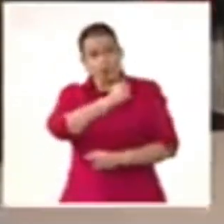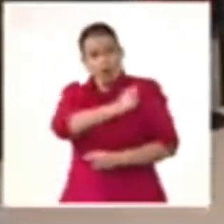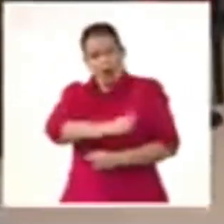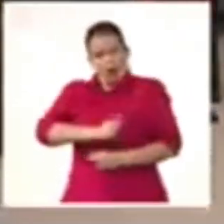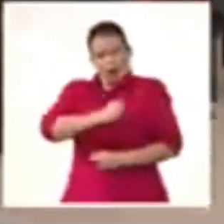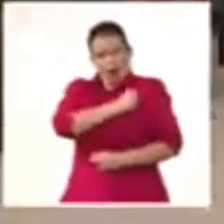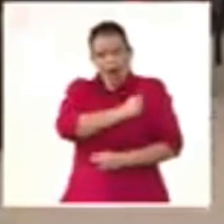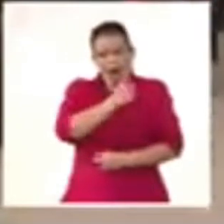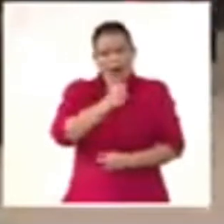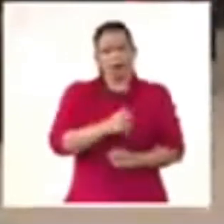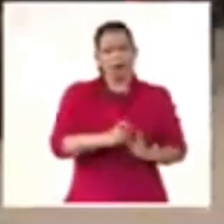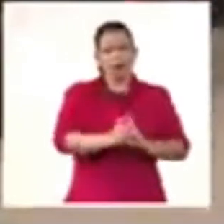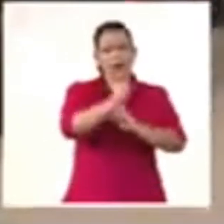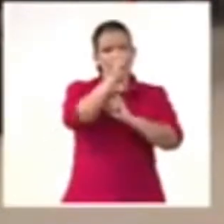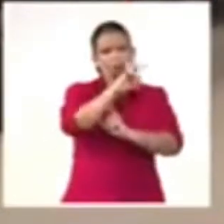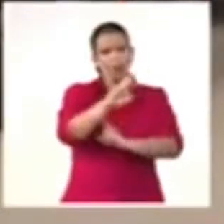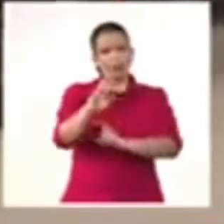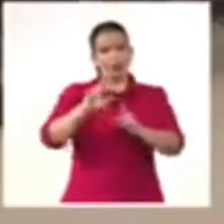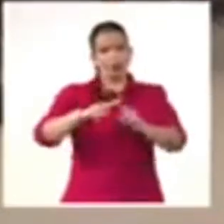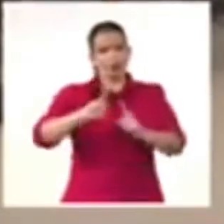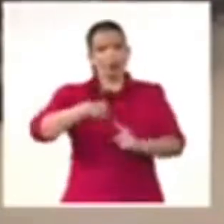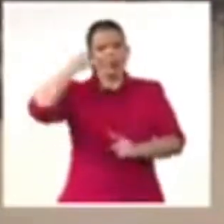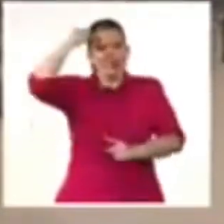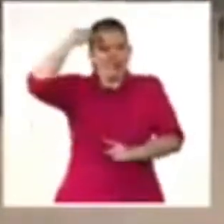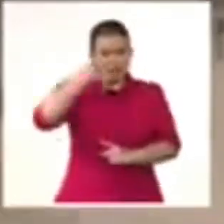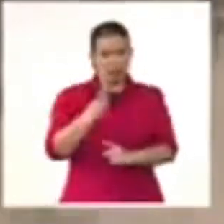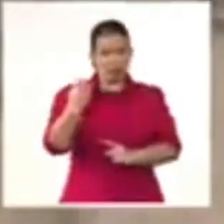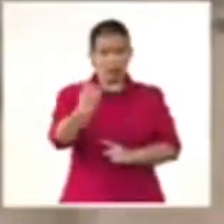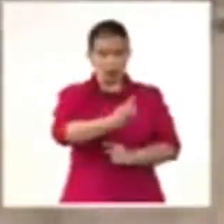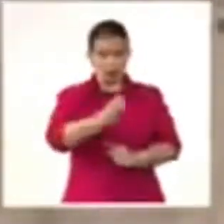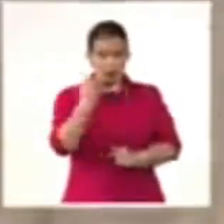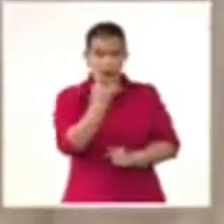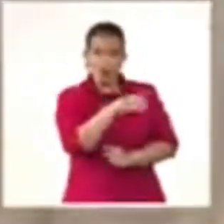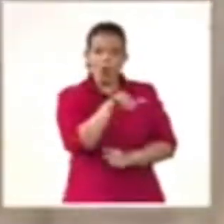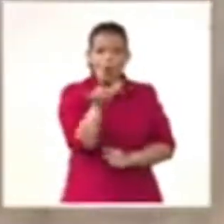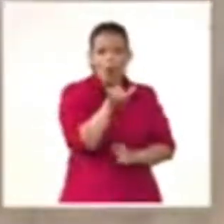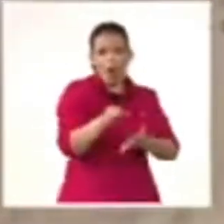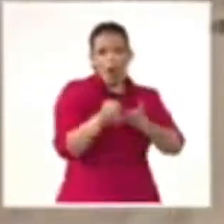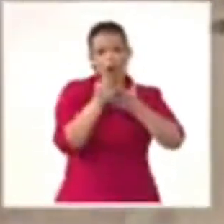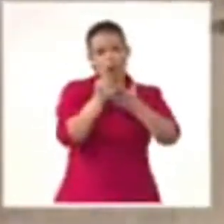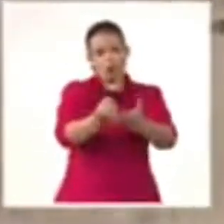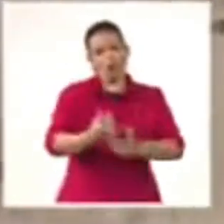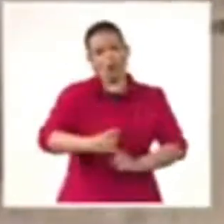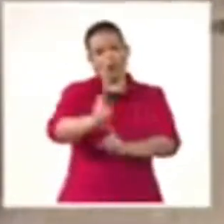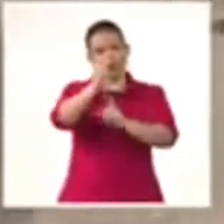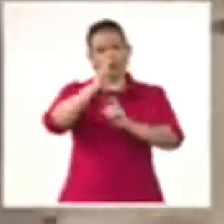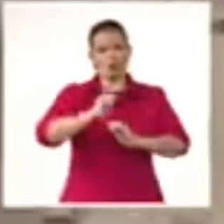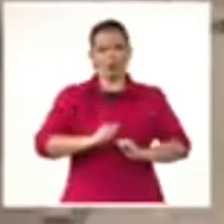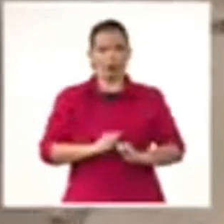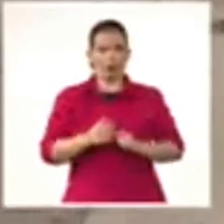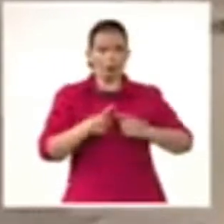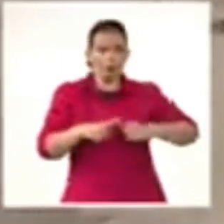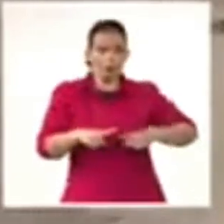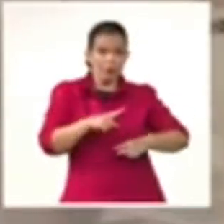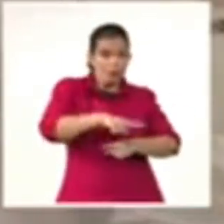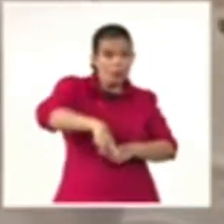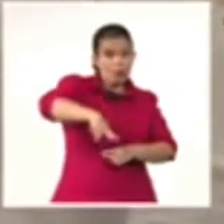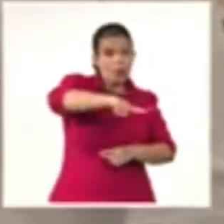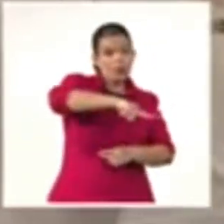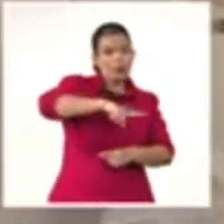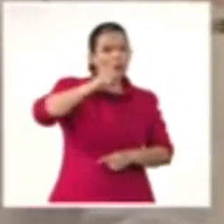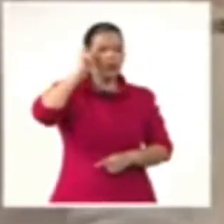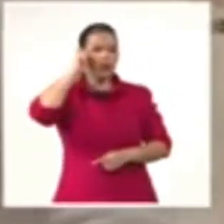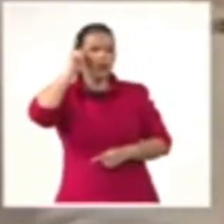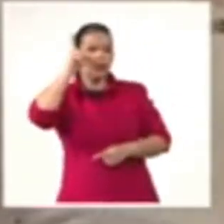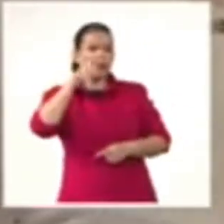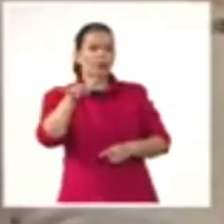la profunda convicción de que somos parte de ella. Pero esa experiencia nos plantea también un desafío